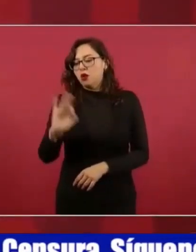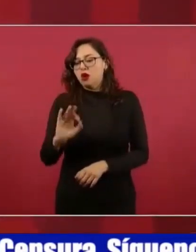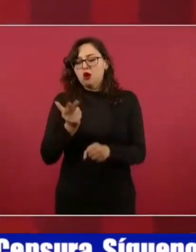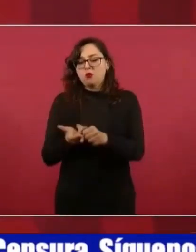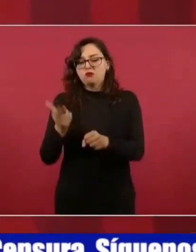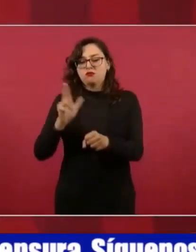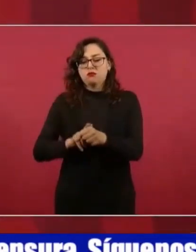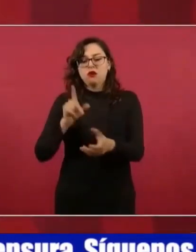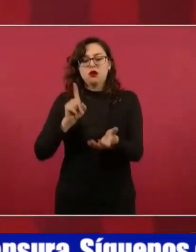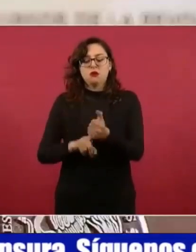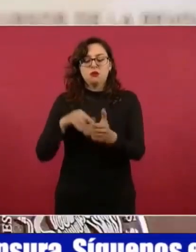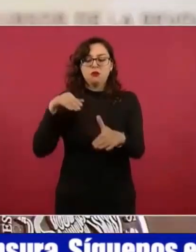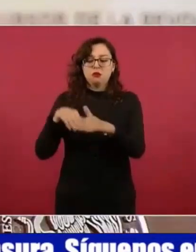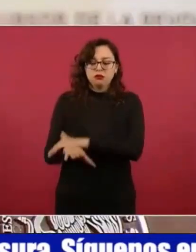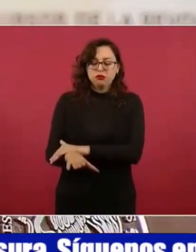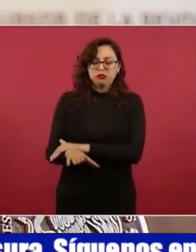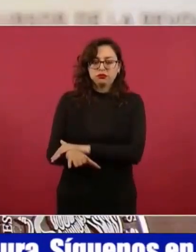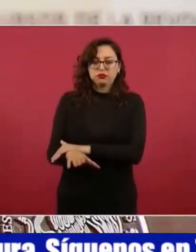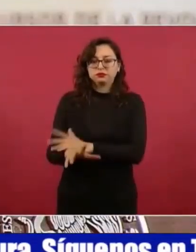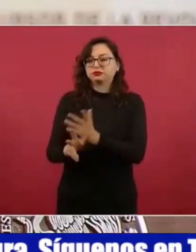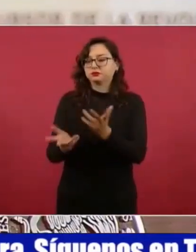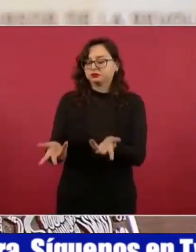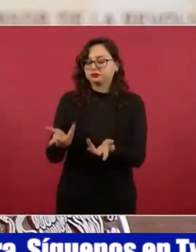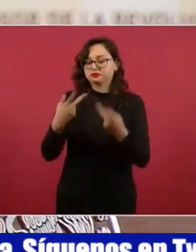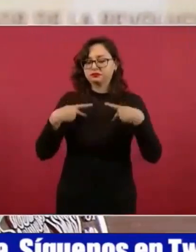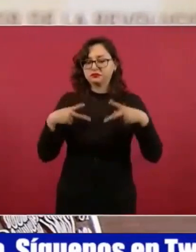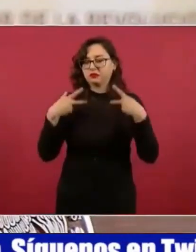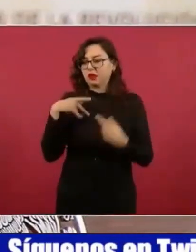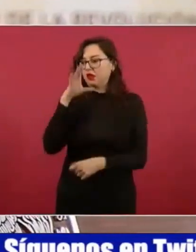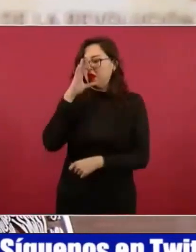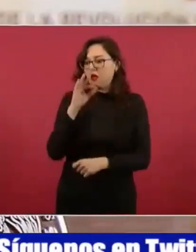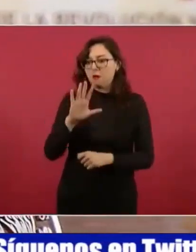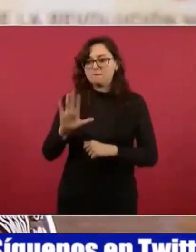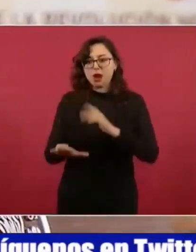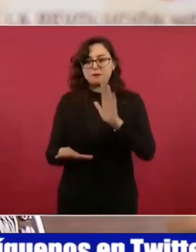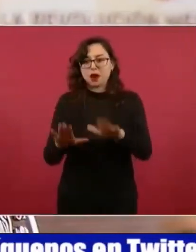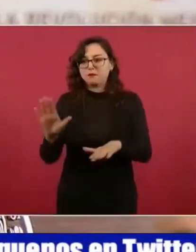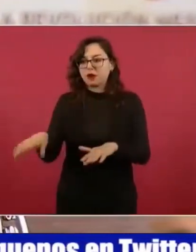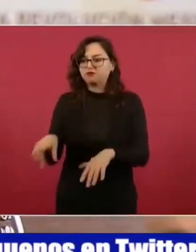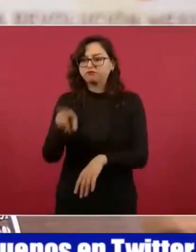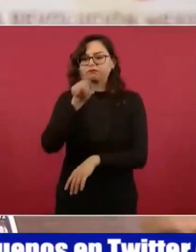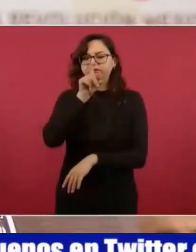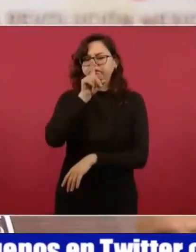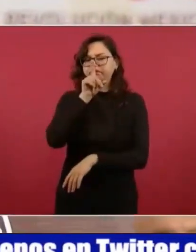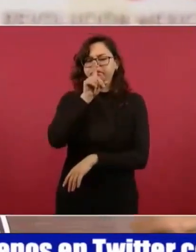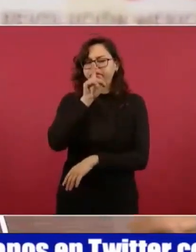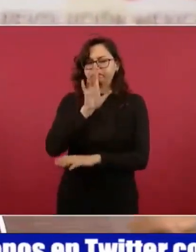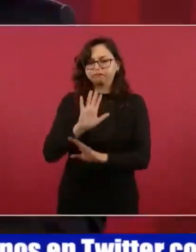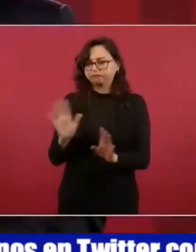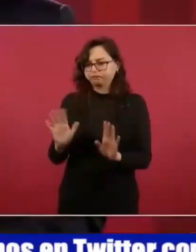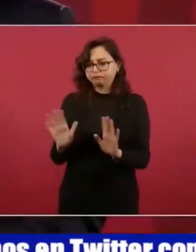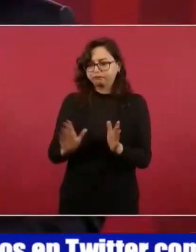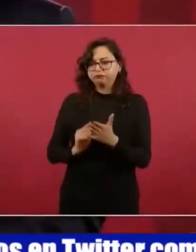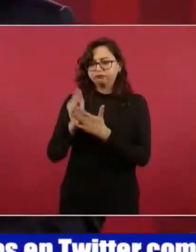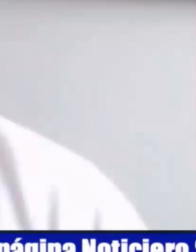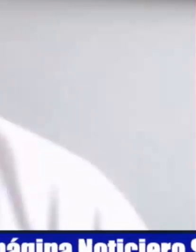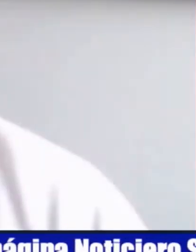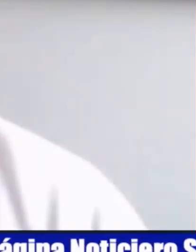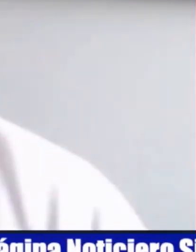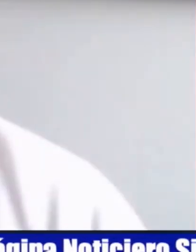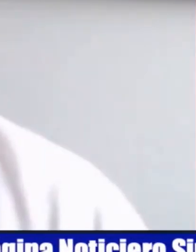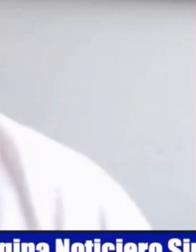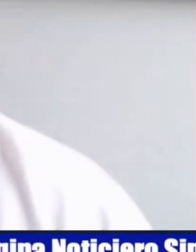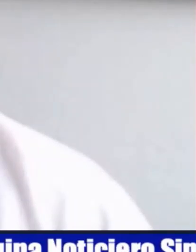Obrador, es la confianza de los datos duros. Más allá de que este medio de comunicación, Vicente,